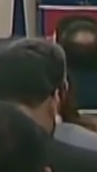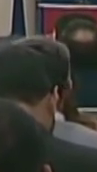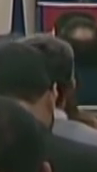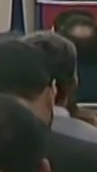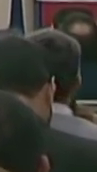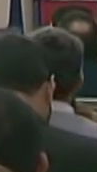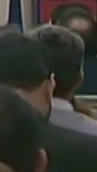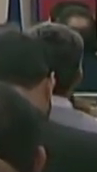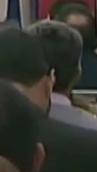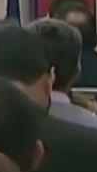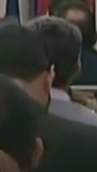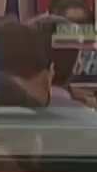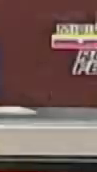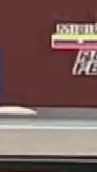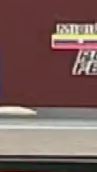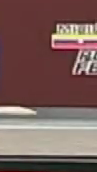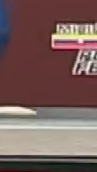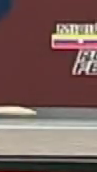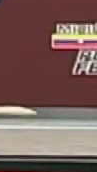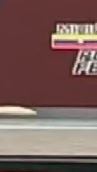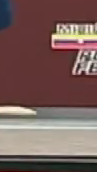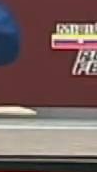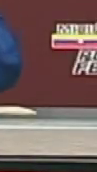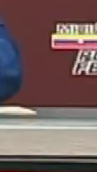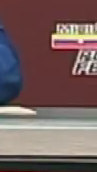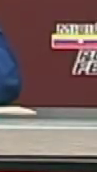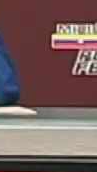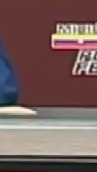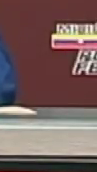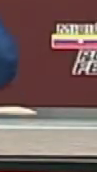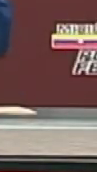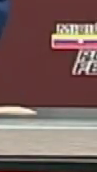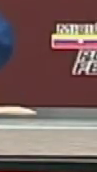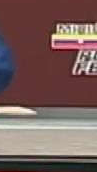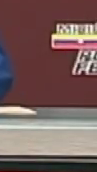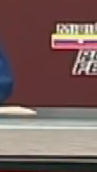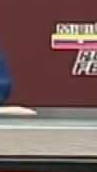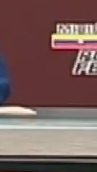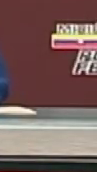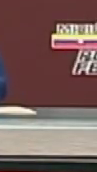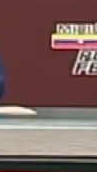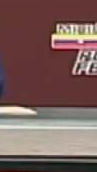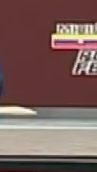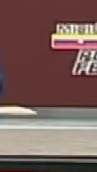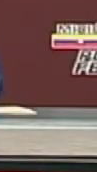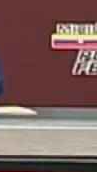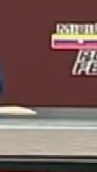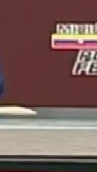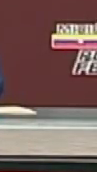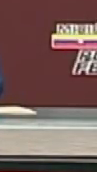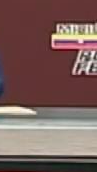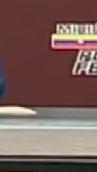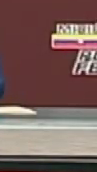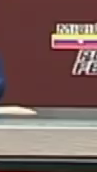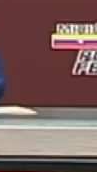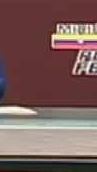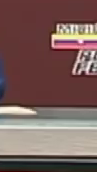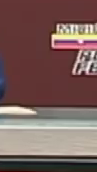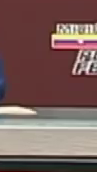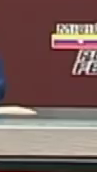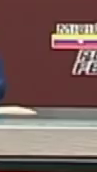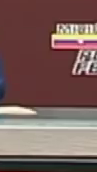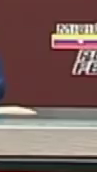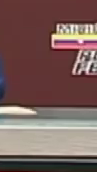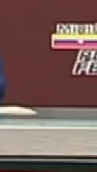ahora se lo pongo con su sueldo usted le da un cafecito y le brindó un almuerzo y lo invita